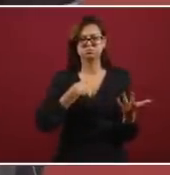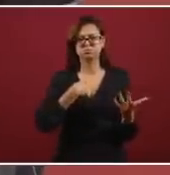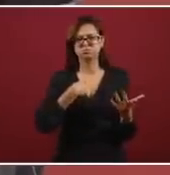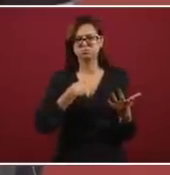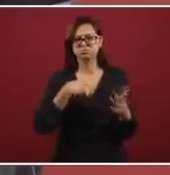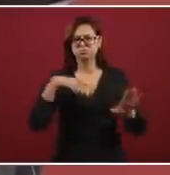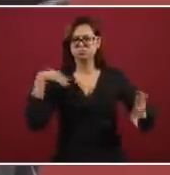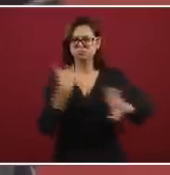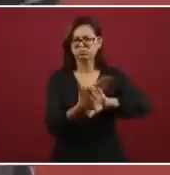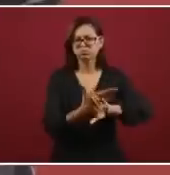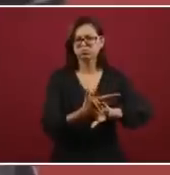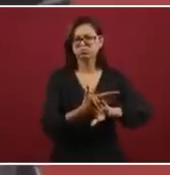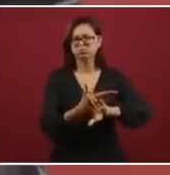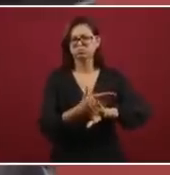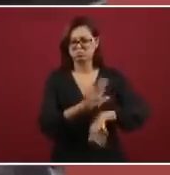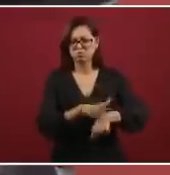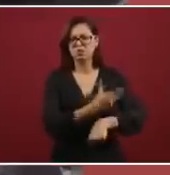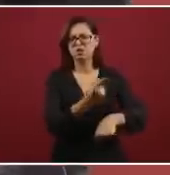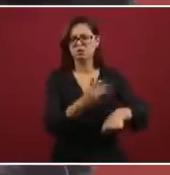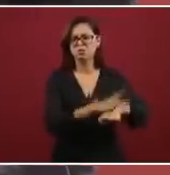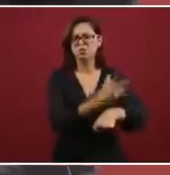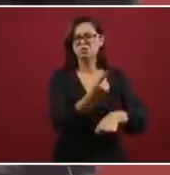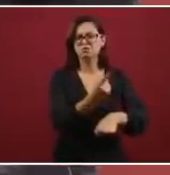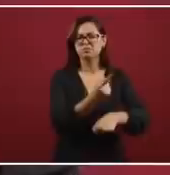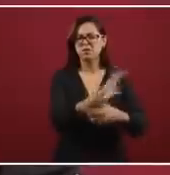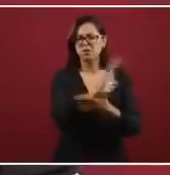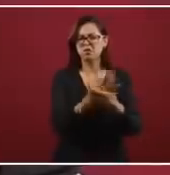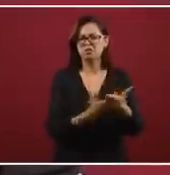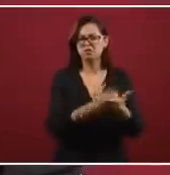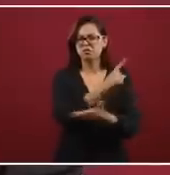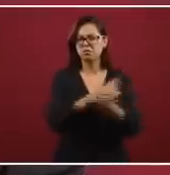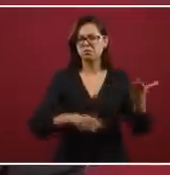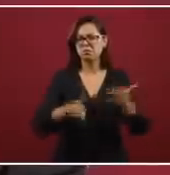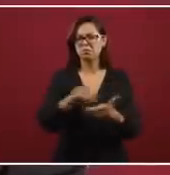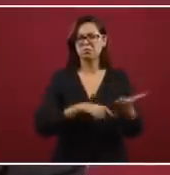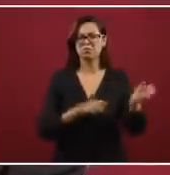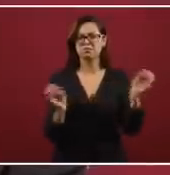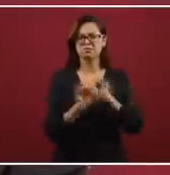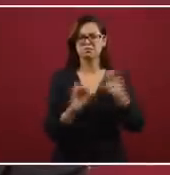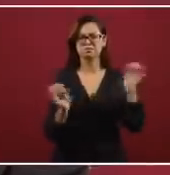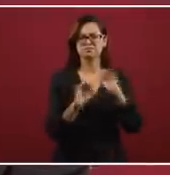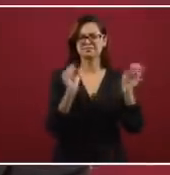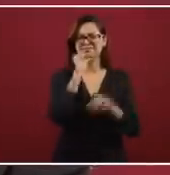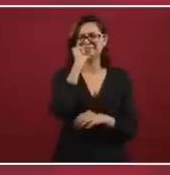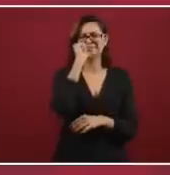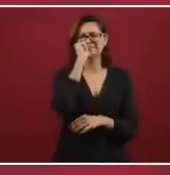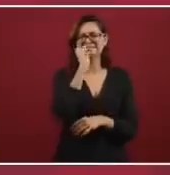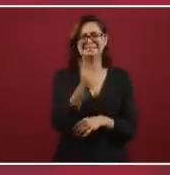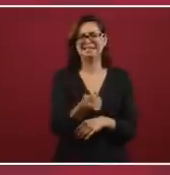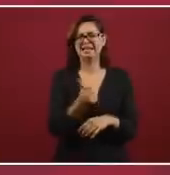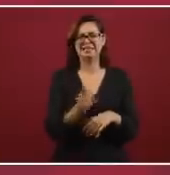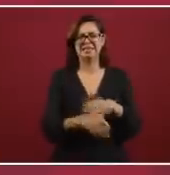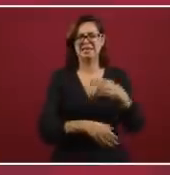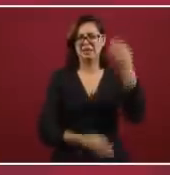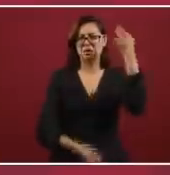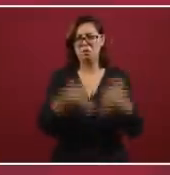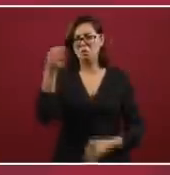cuestionarlos, no se van a cancelar los contratos, no vamos a ir a pleito,